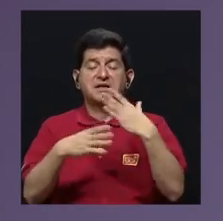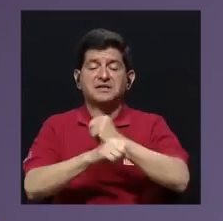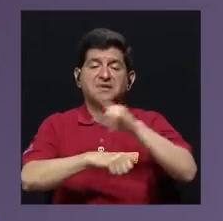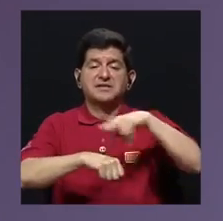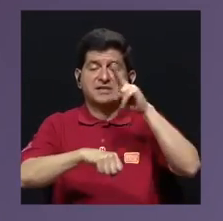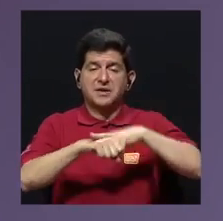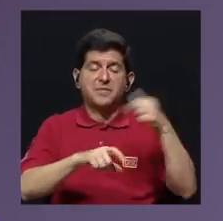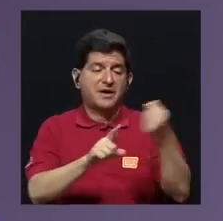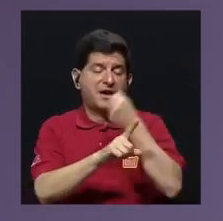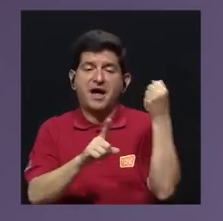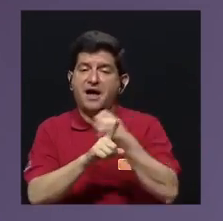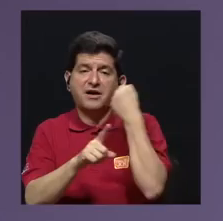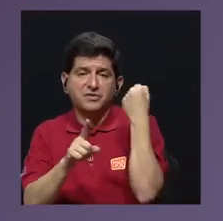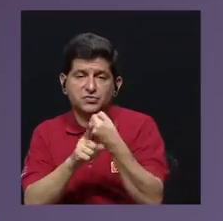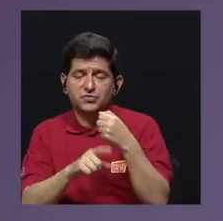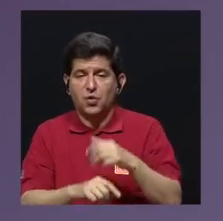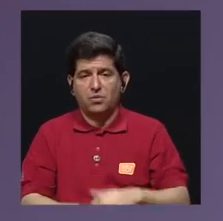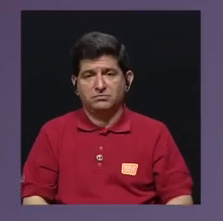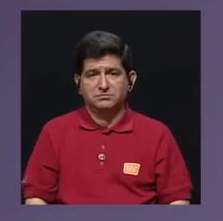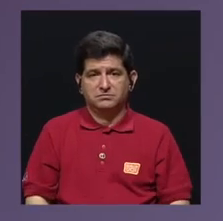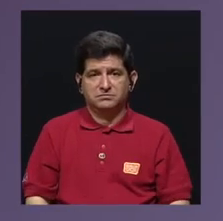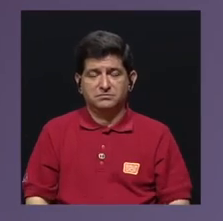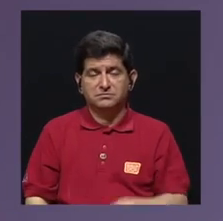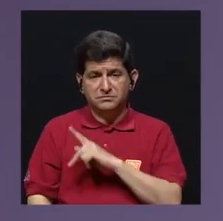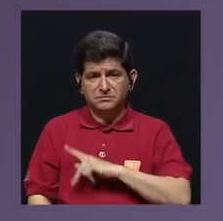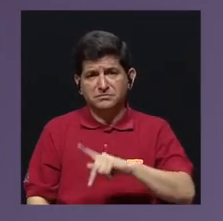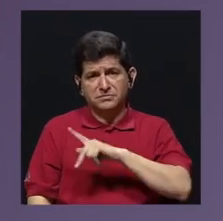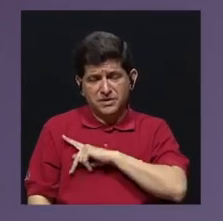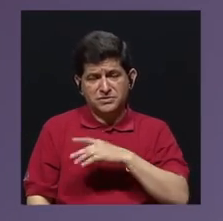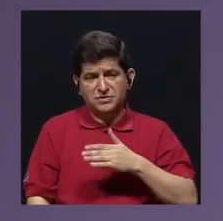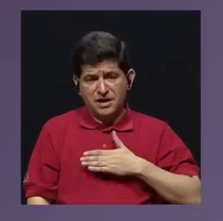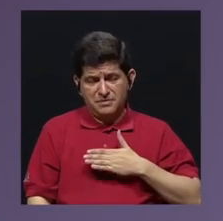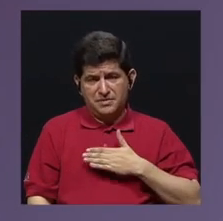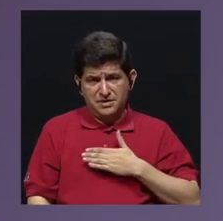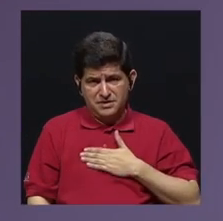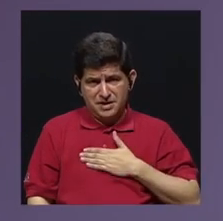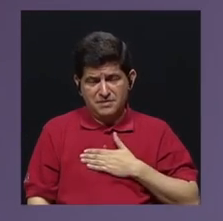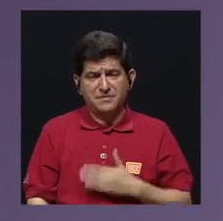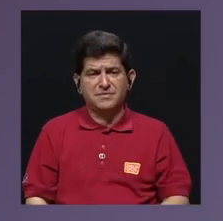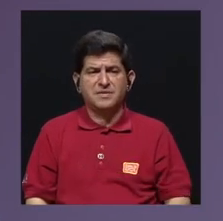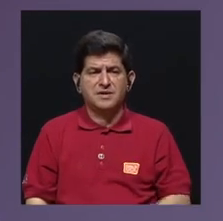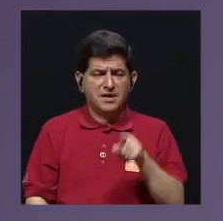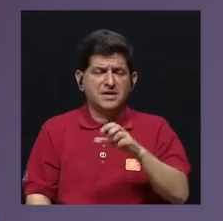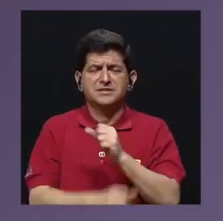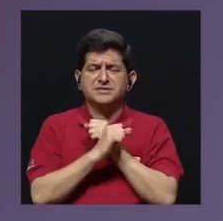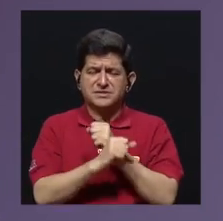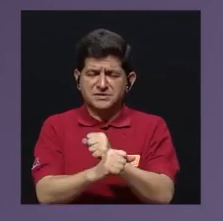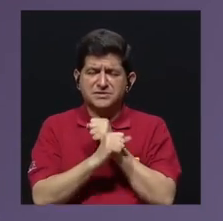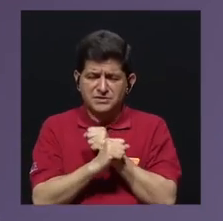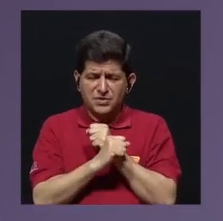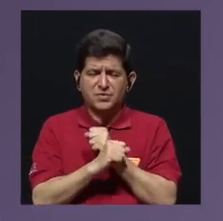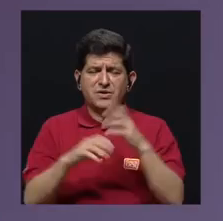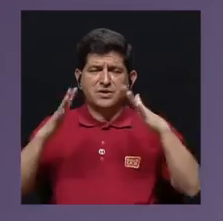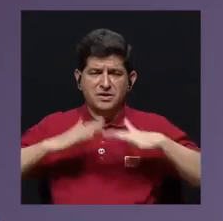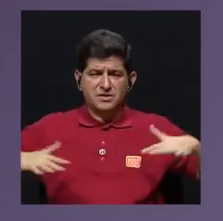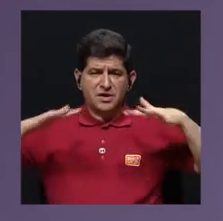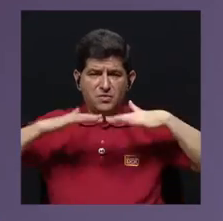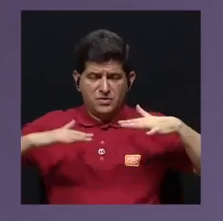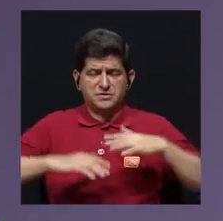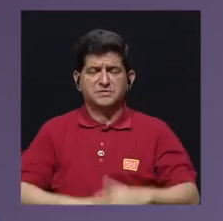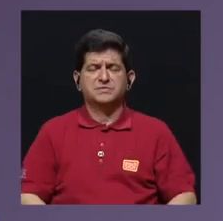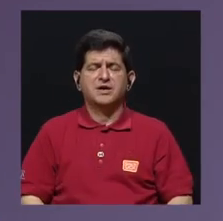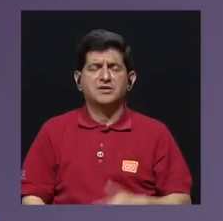agresiones o ese tipo de contextos, ¿verdad? Entonces, personalmente, me ha producido mucho como esta seguridad y ese espacio en donde yo puedo